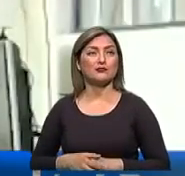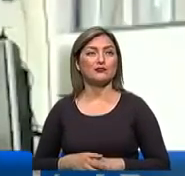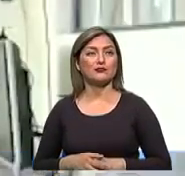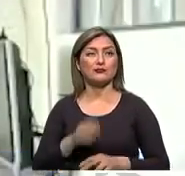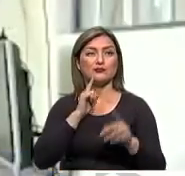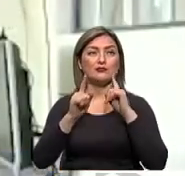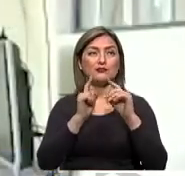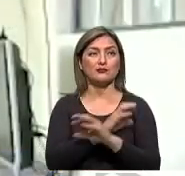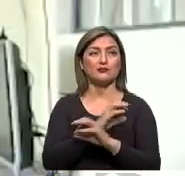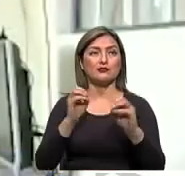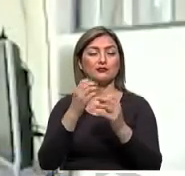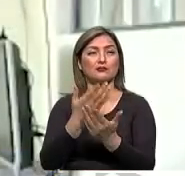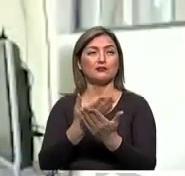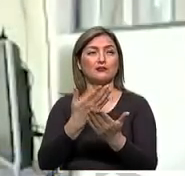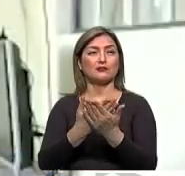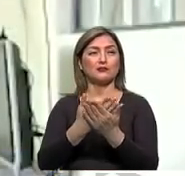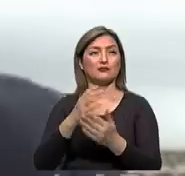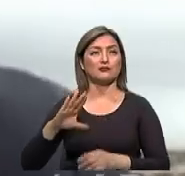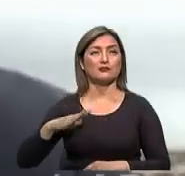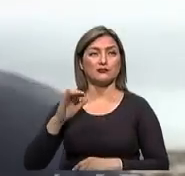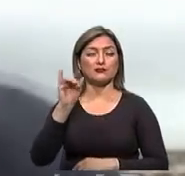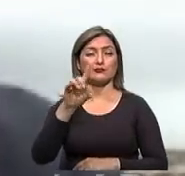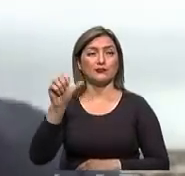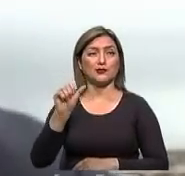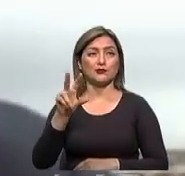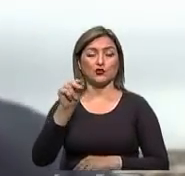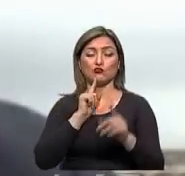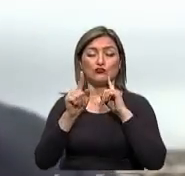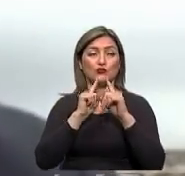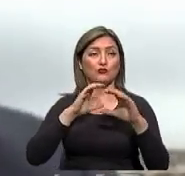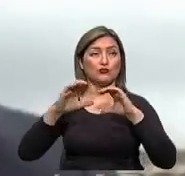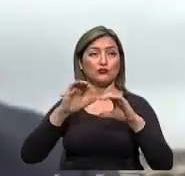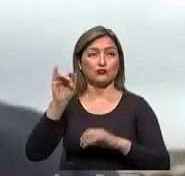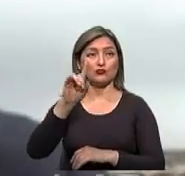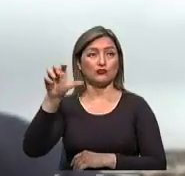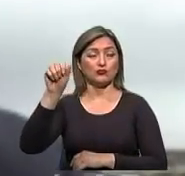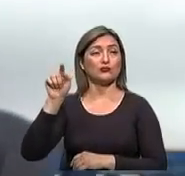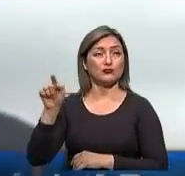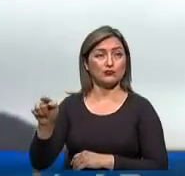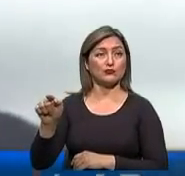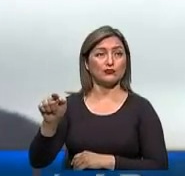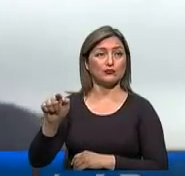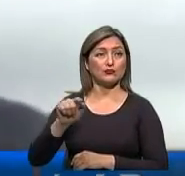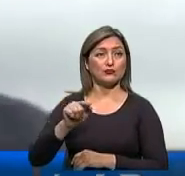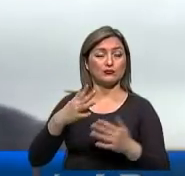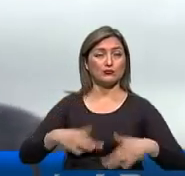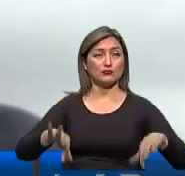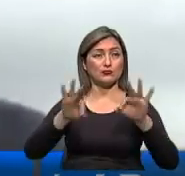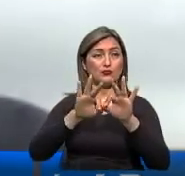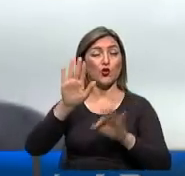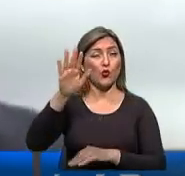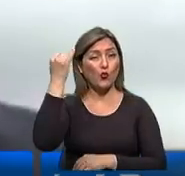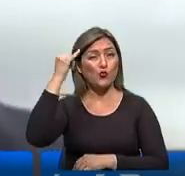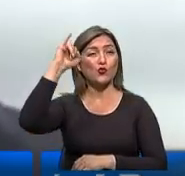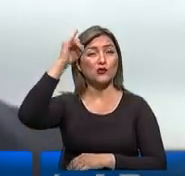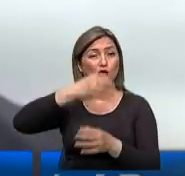diálogo no se da por esa condición que pone el señor Issa. No se dará, pues, sería de conversar con Leonidas. ¿Es determinante? ¿Es su idea o es